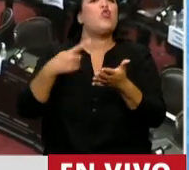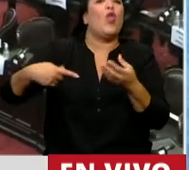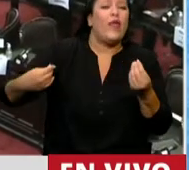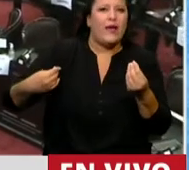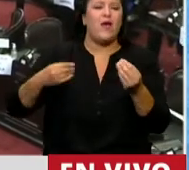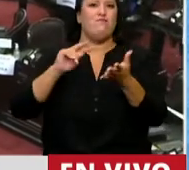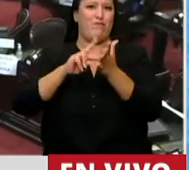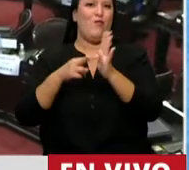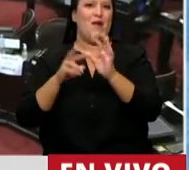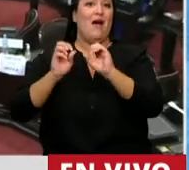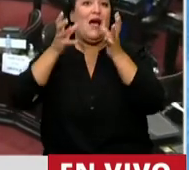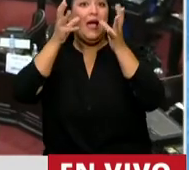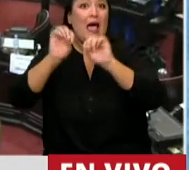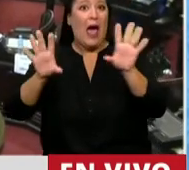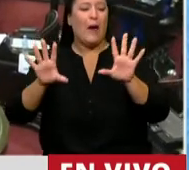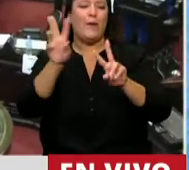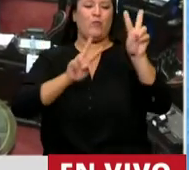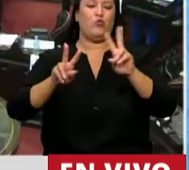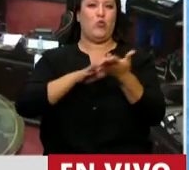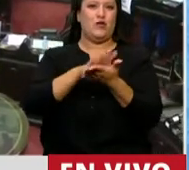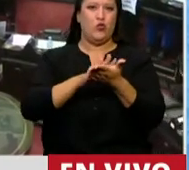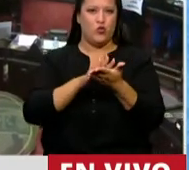Argentina. Y